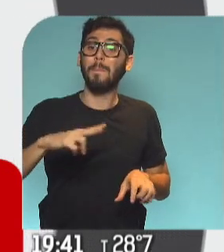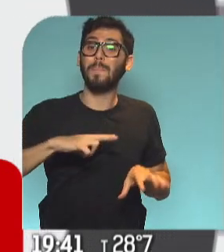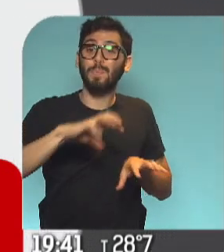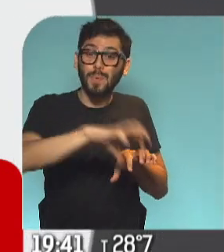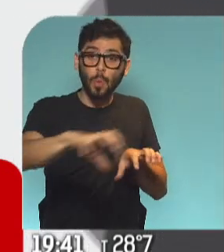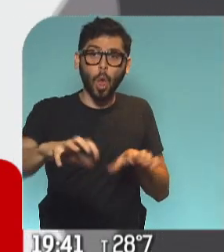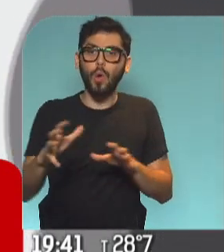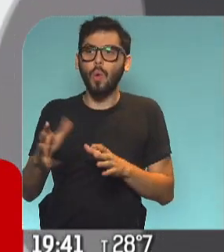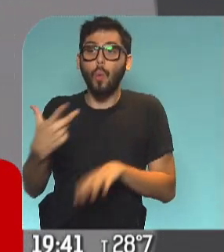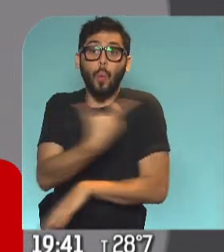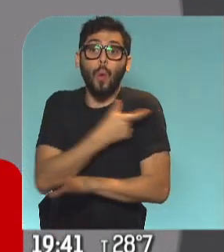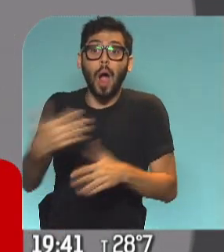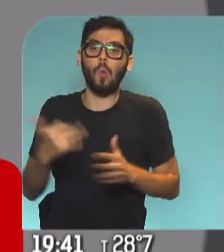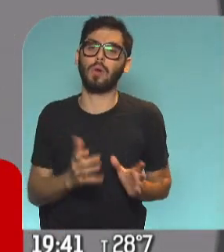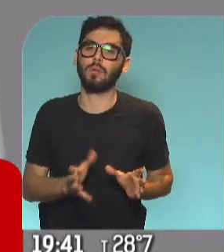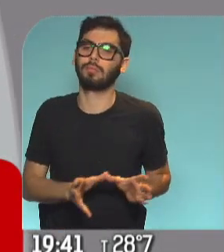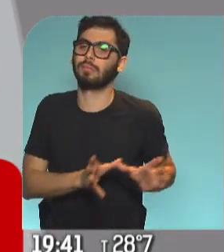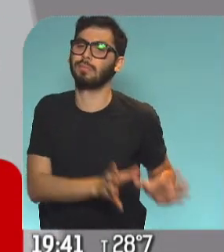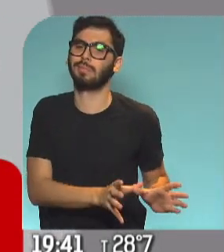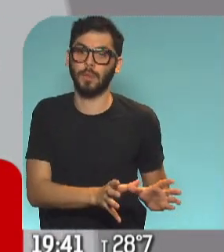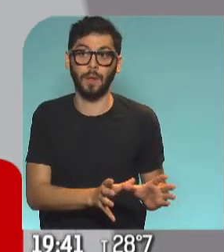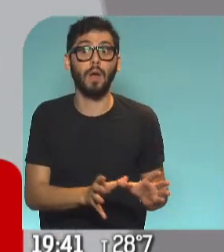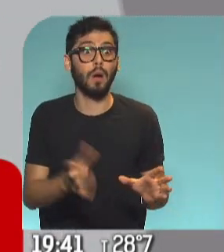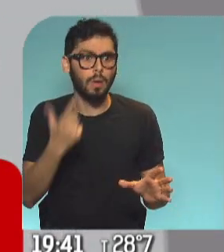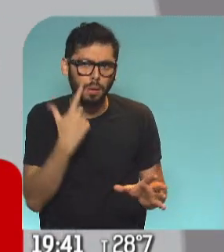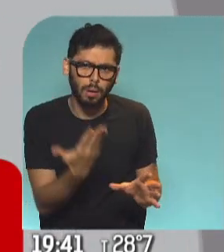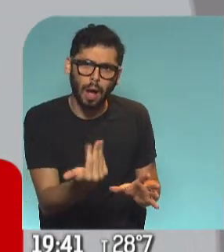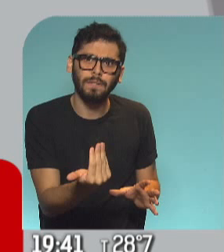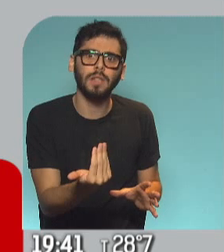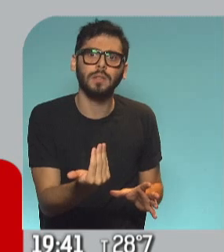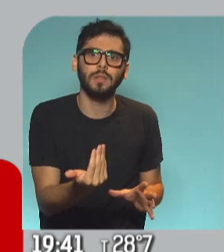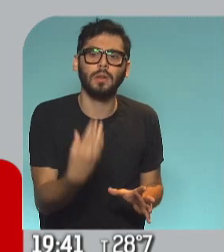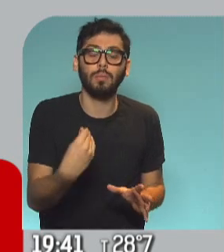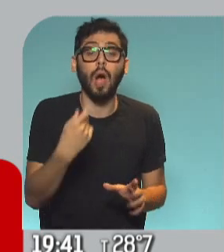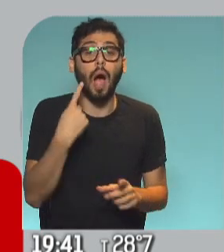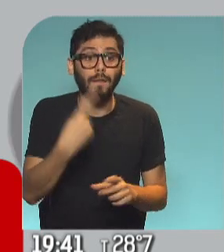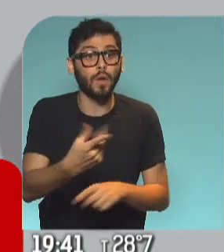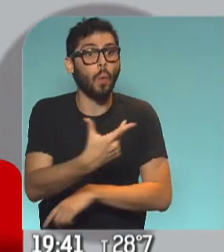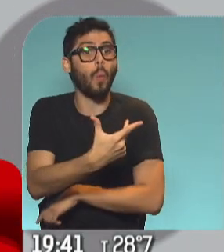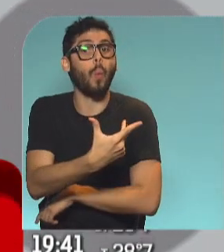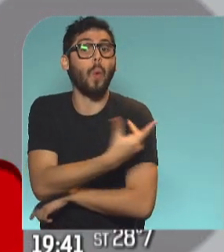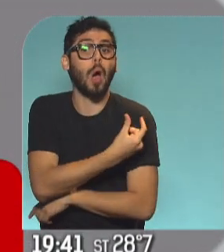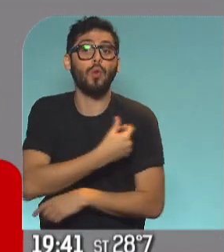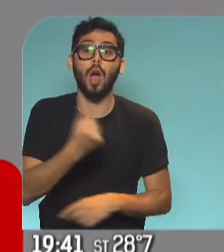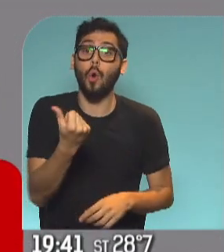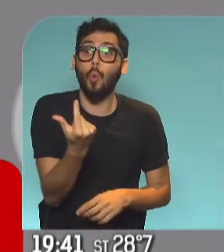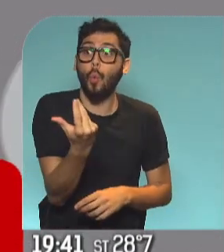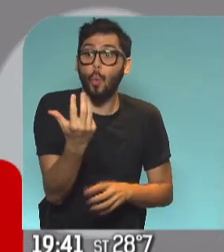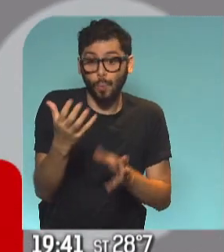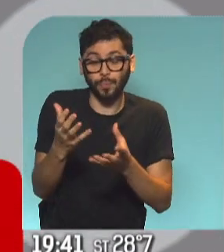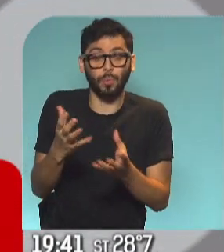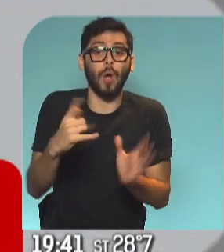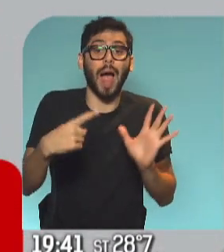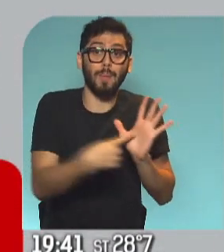eso es lo que quieren saber finalmente. Por eso van a pedir el listado de cuántas vacunas finalmente recibió la